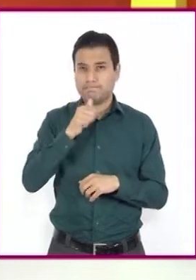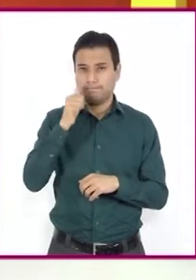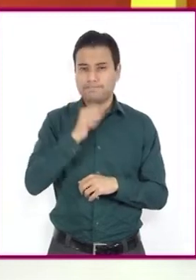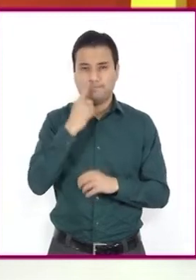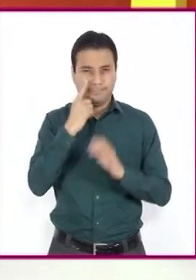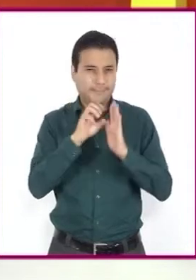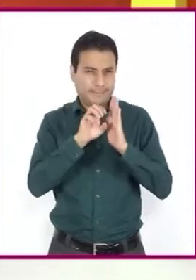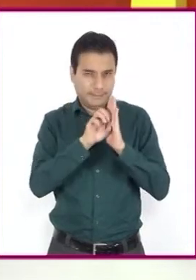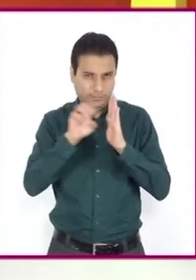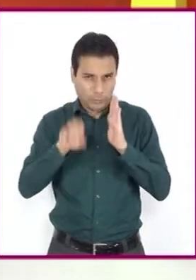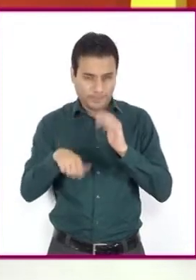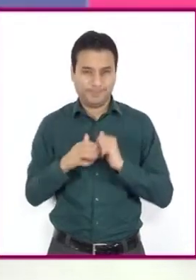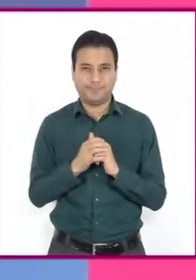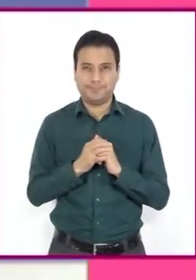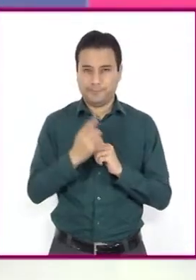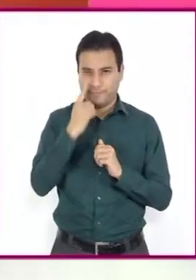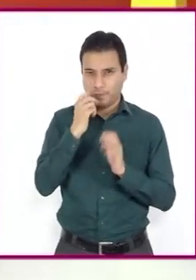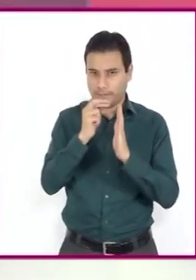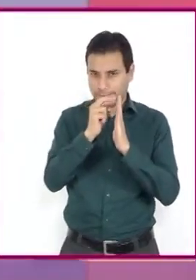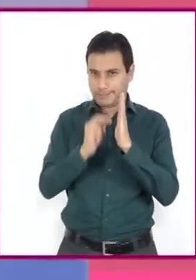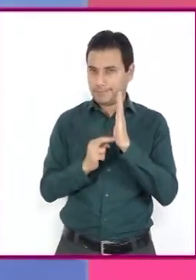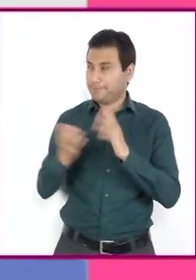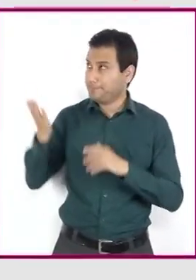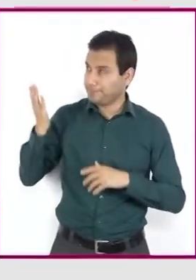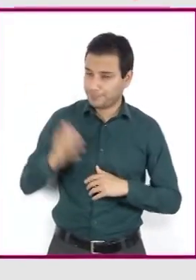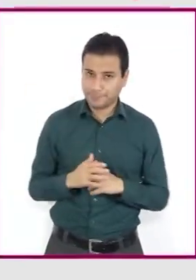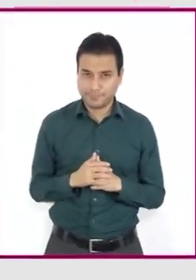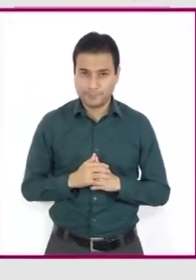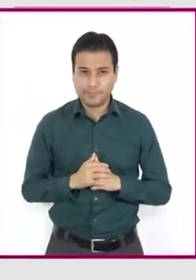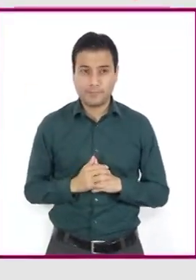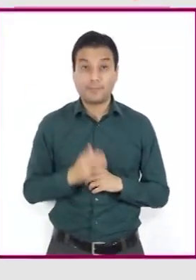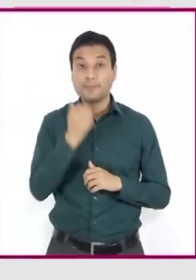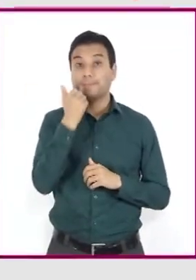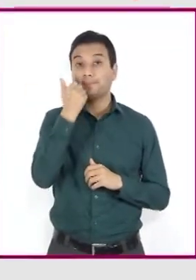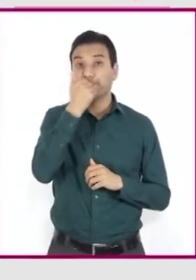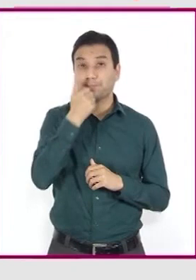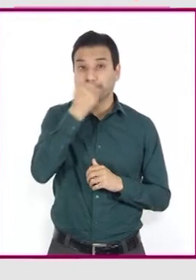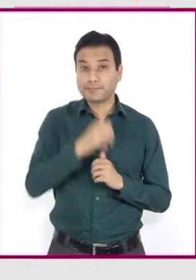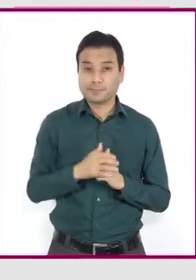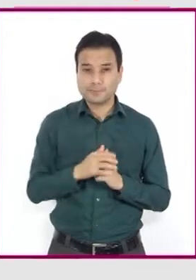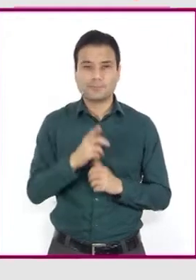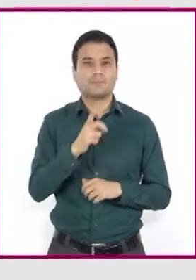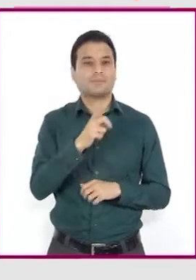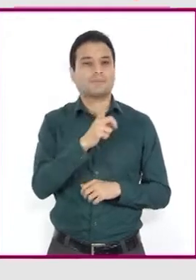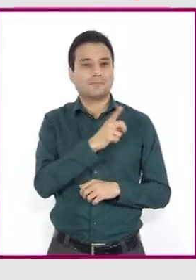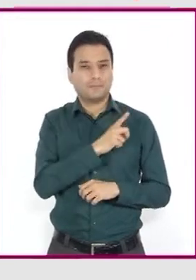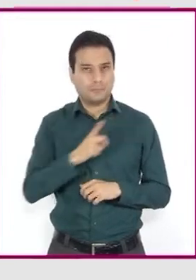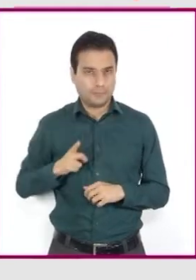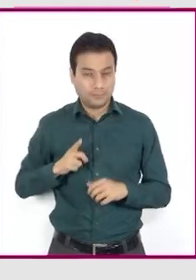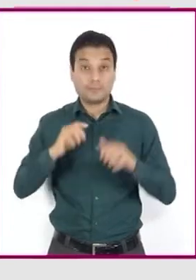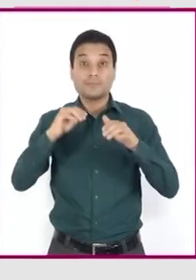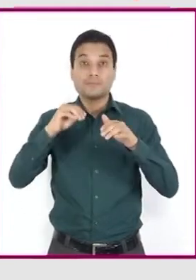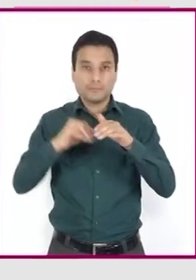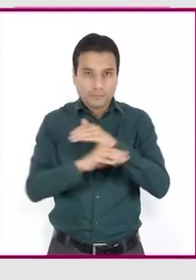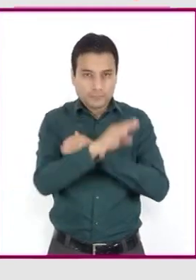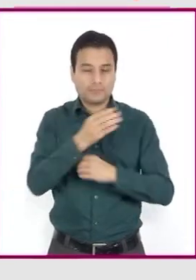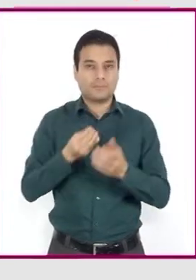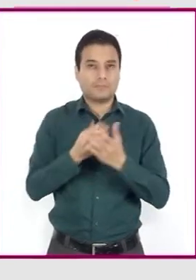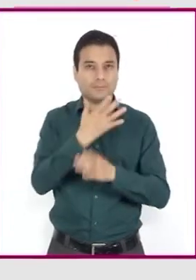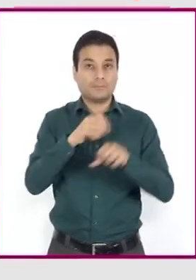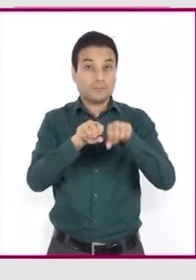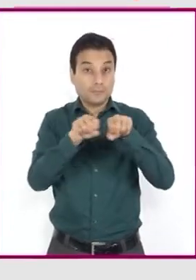un ejemplo. Lean la siguiente regla. Los estudiantes debieron entrar y salir de forma ordenada del salón de